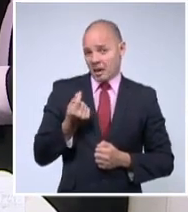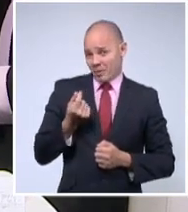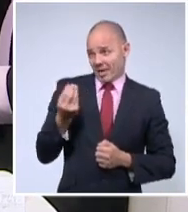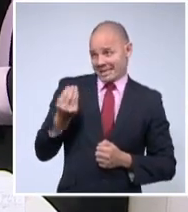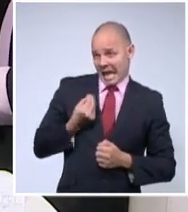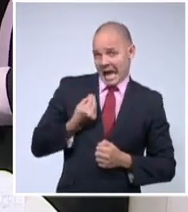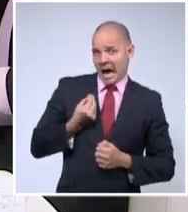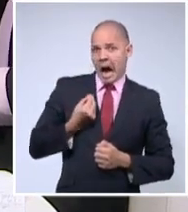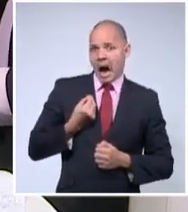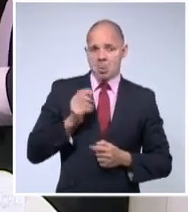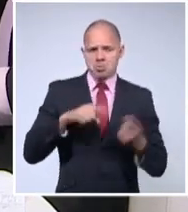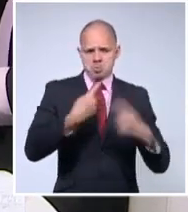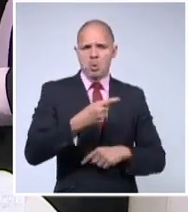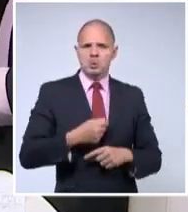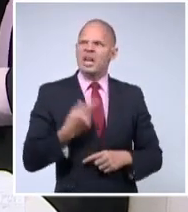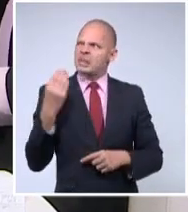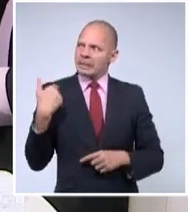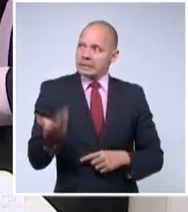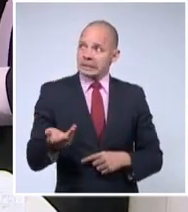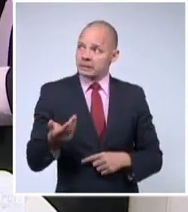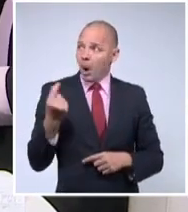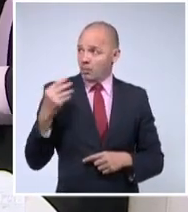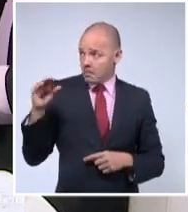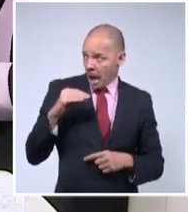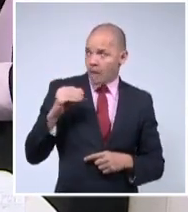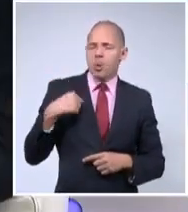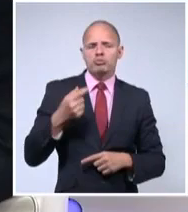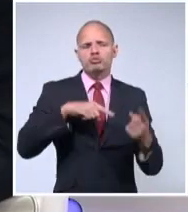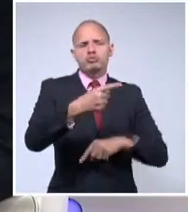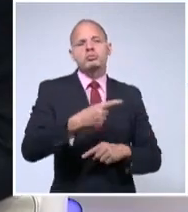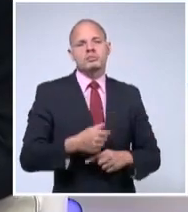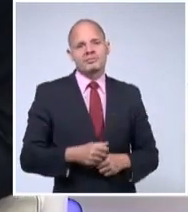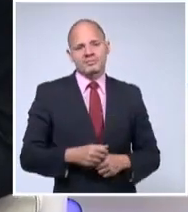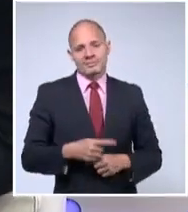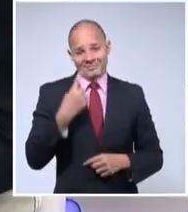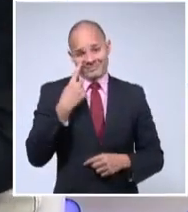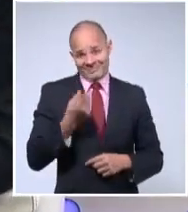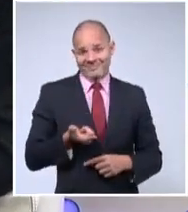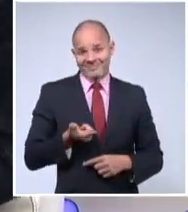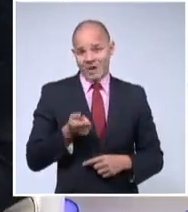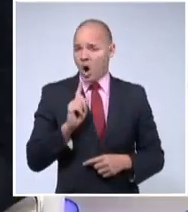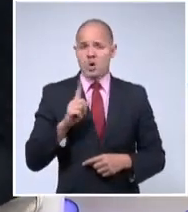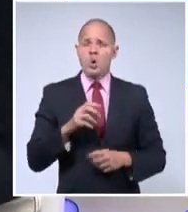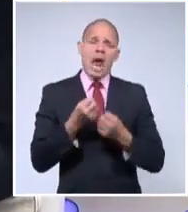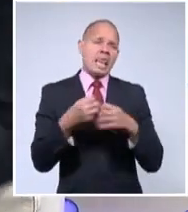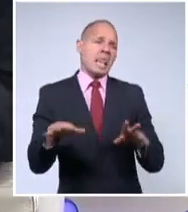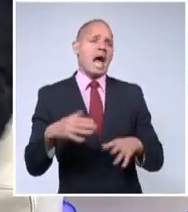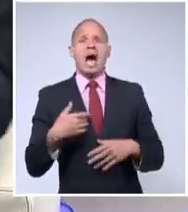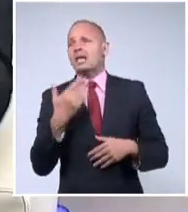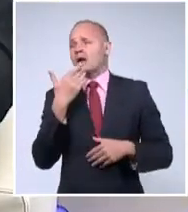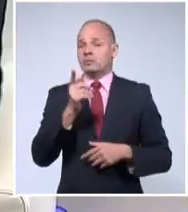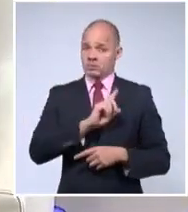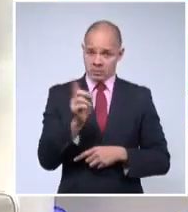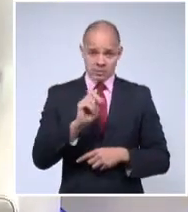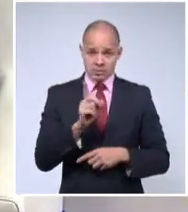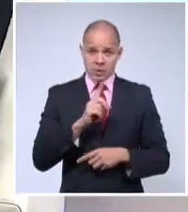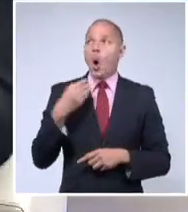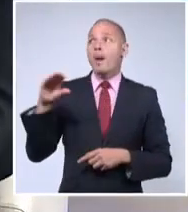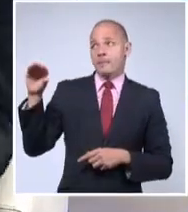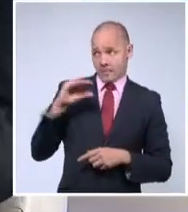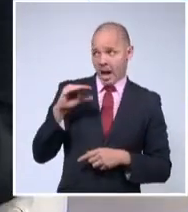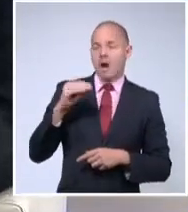gobierno, en contra de la autoridad, en contra de la integridad nacional del país. A quien le pague, usted ha dicho. Y si alguien puede pensar que estamos con un